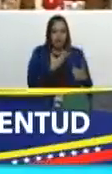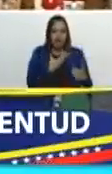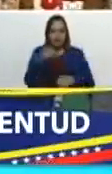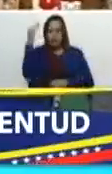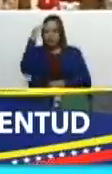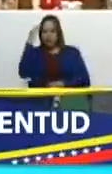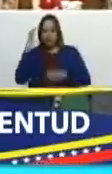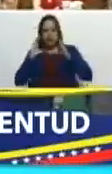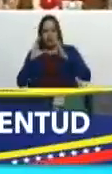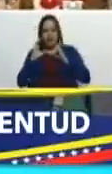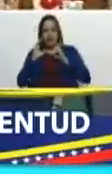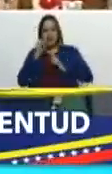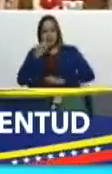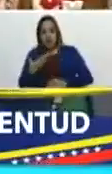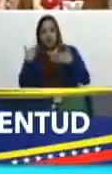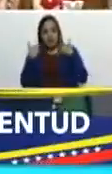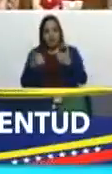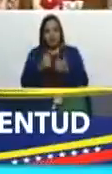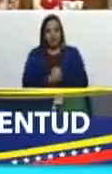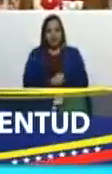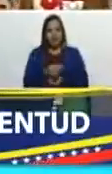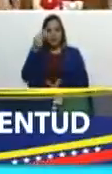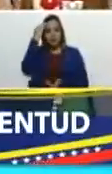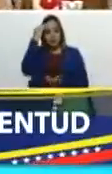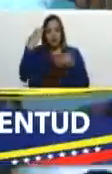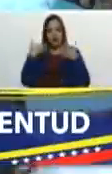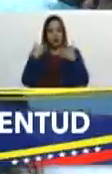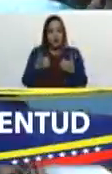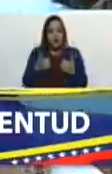mente sanus, la mente sana.